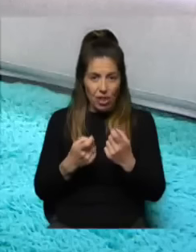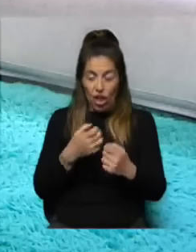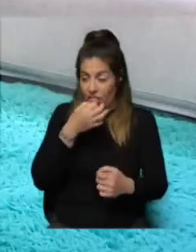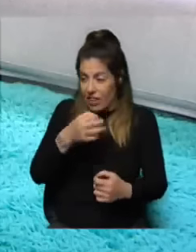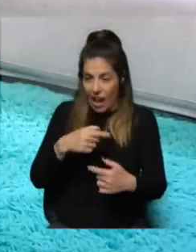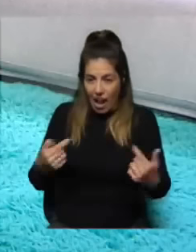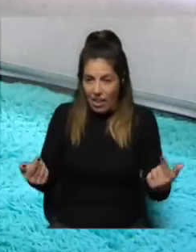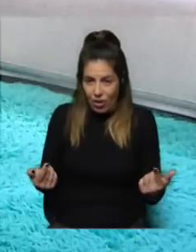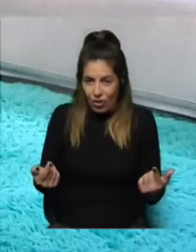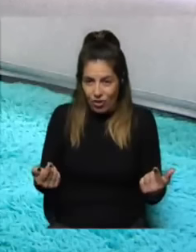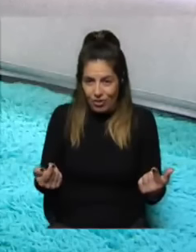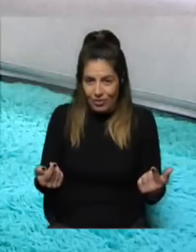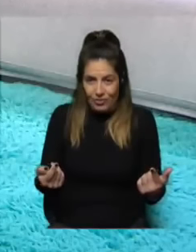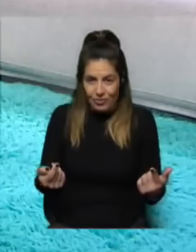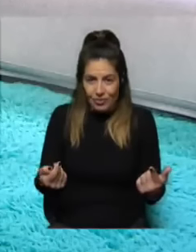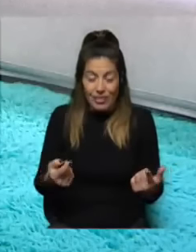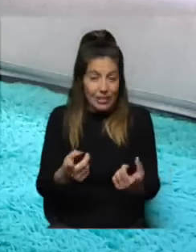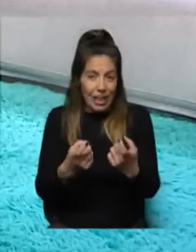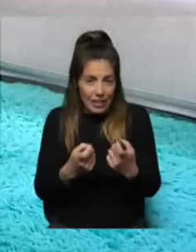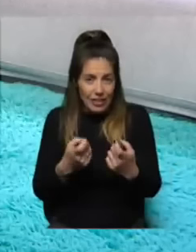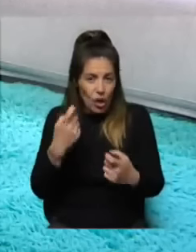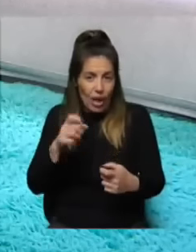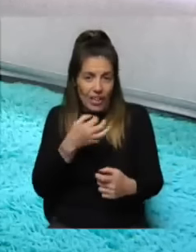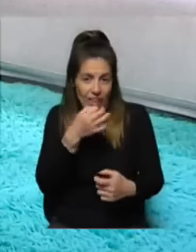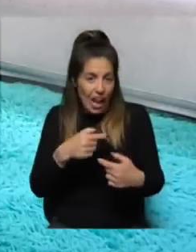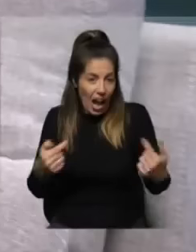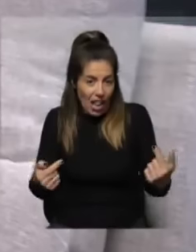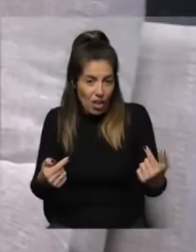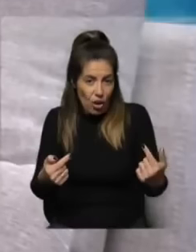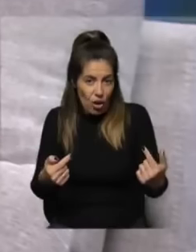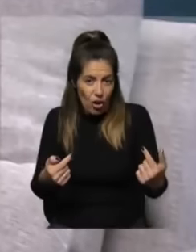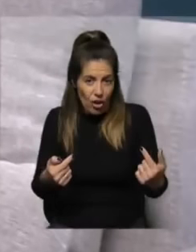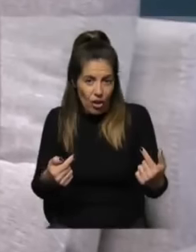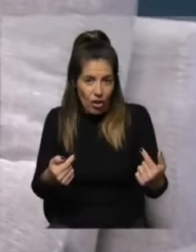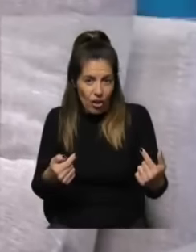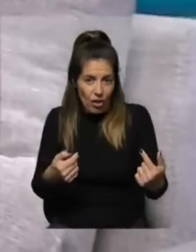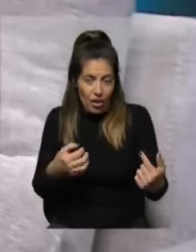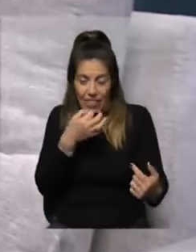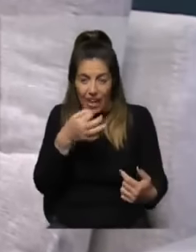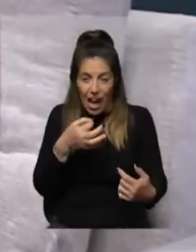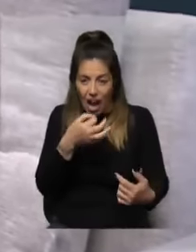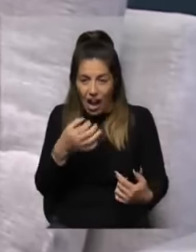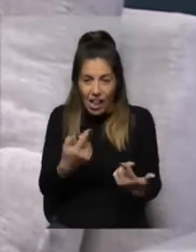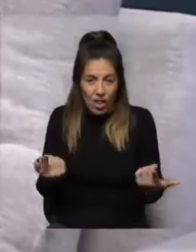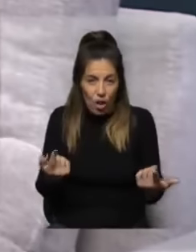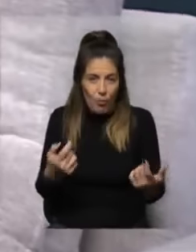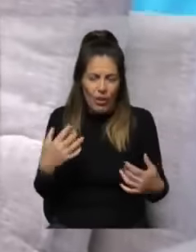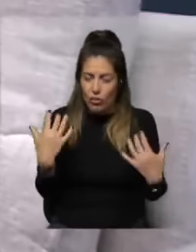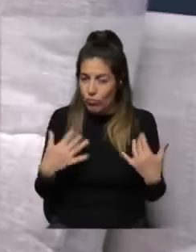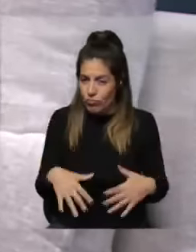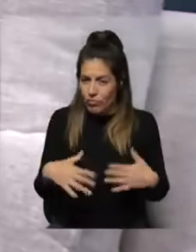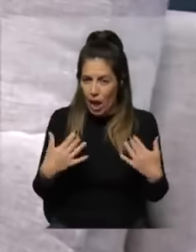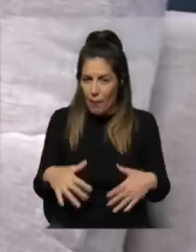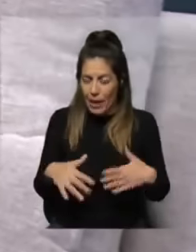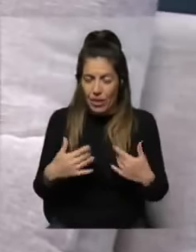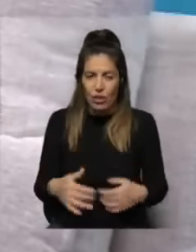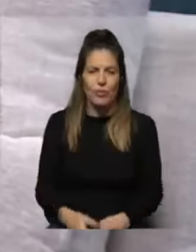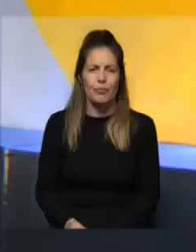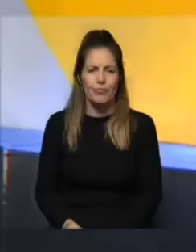decir algo. Sí. Necesito que alguien diga algo, un adulto responsable hable. Porque esto es tremendo, tremendo, tremendo,